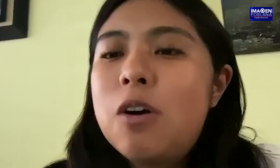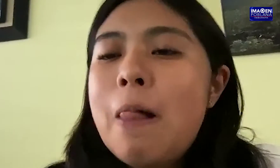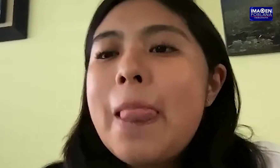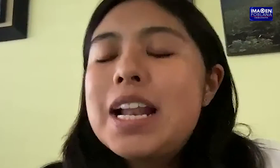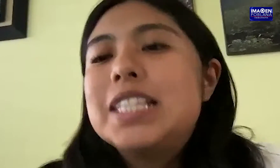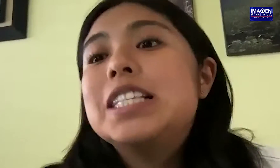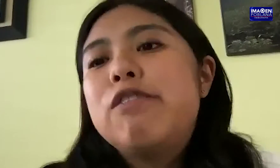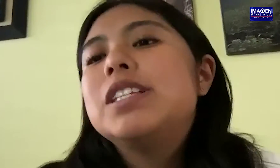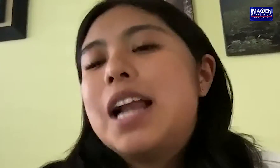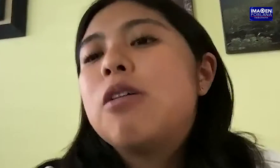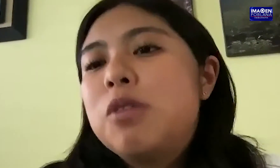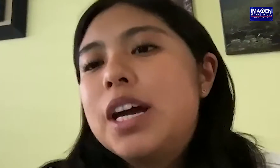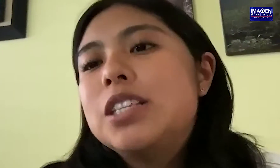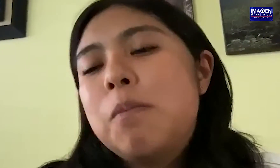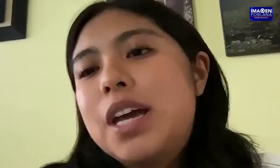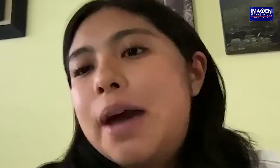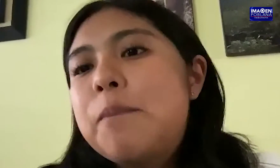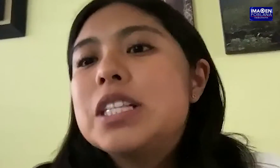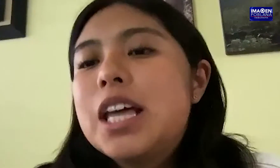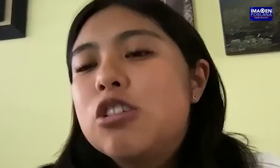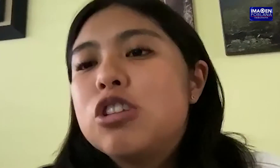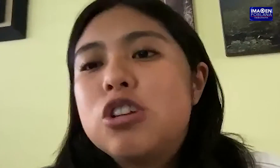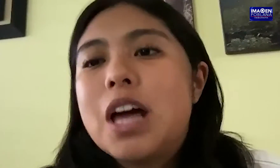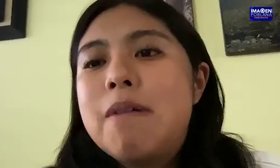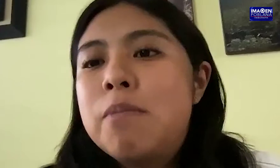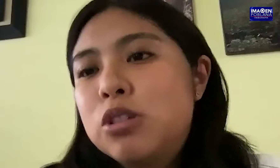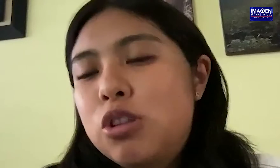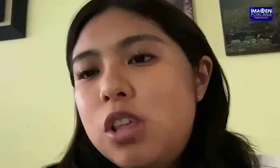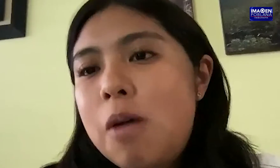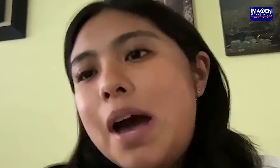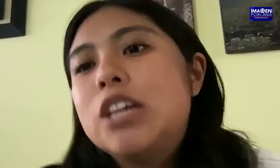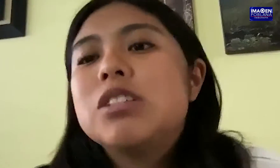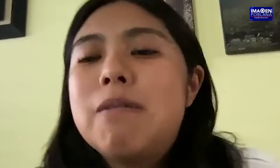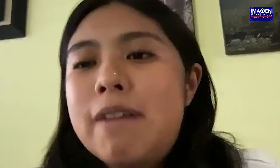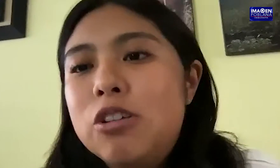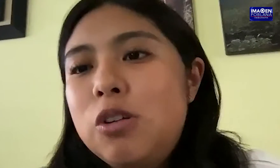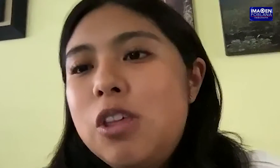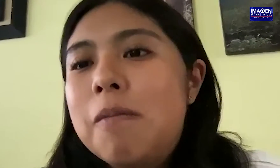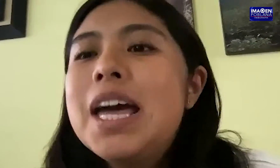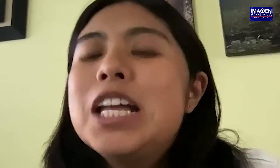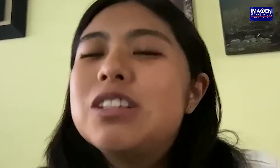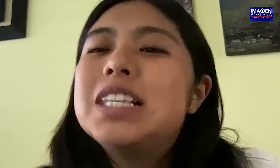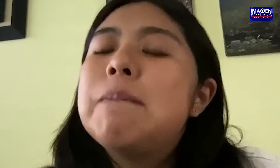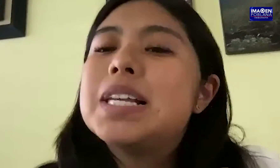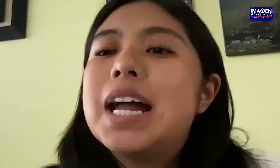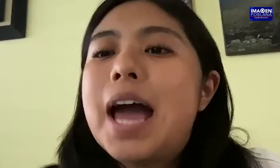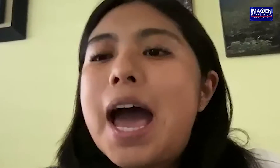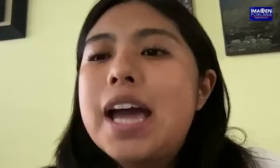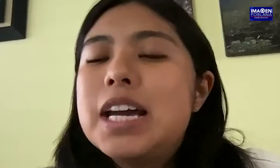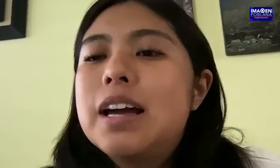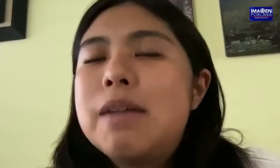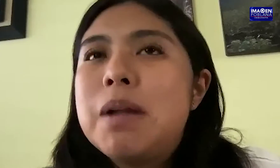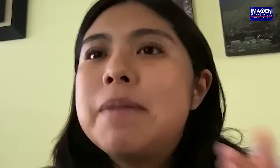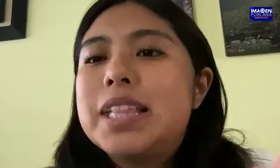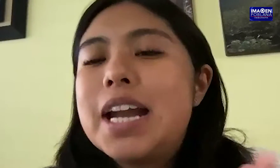a México les es difícil la comunicación porque pues nosotros hablábamos otro idioma, ellos hablaban otro idioma, entonces empiezan